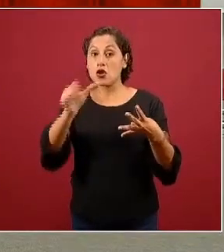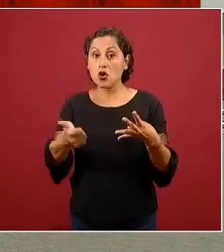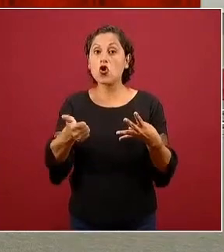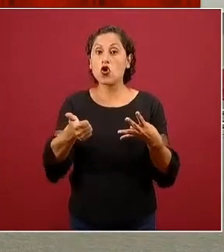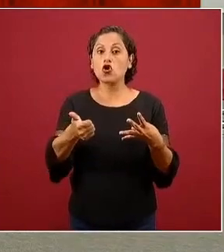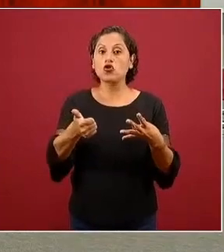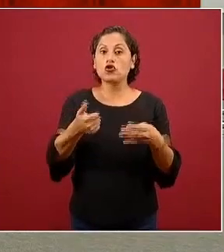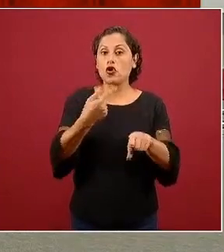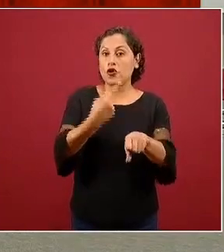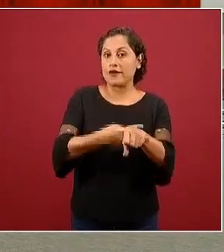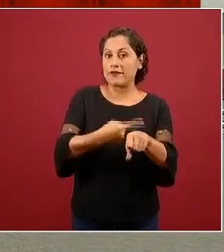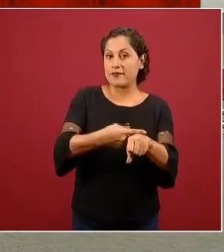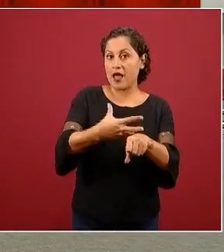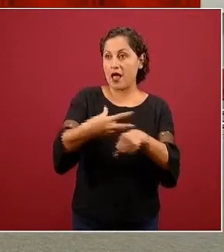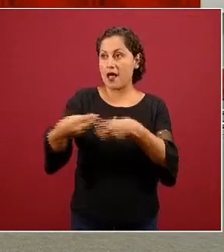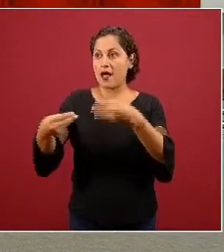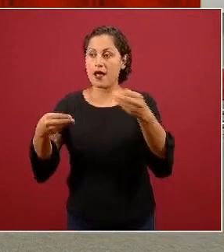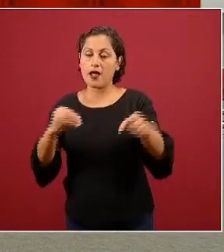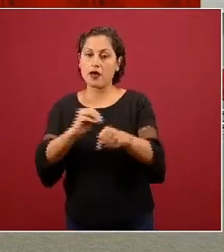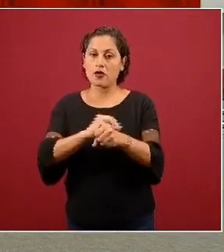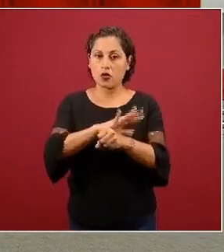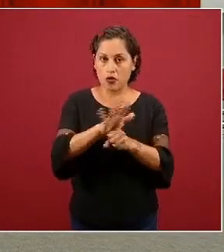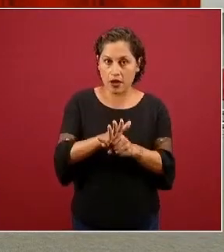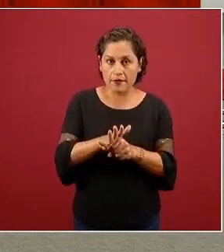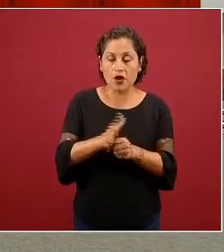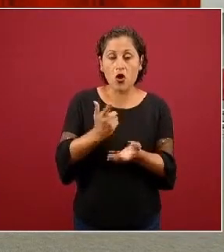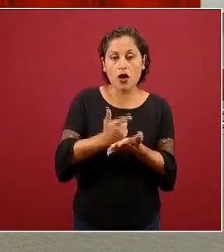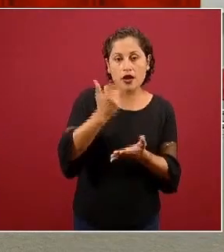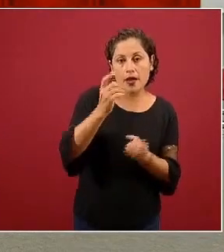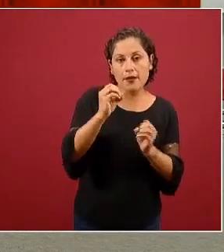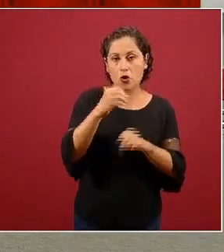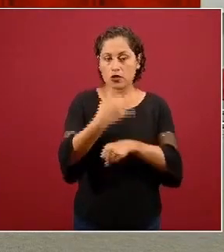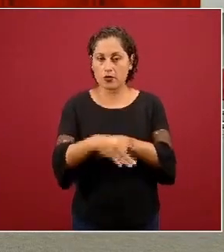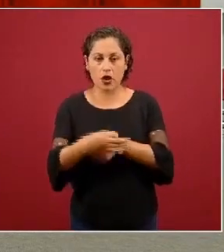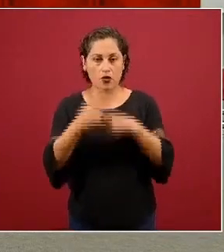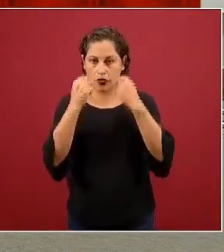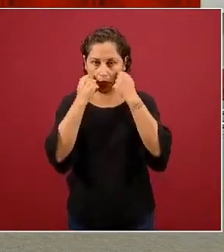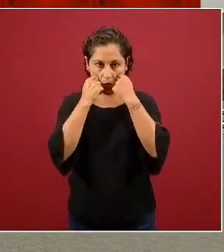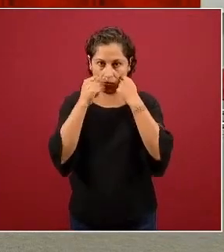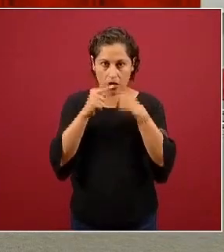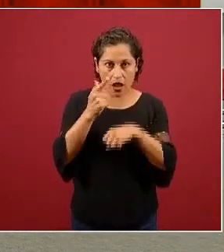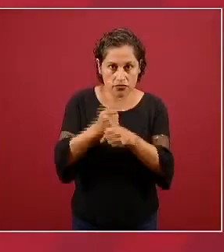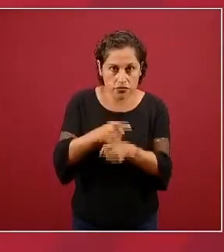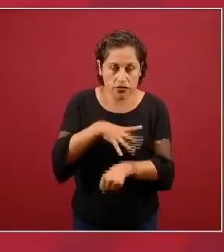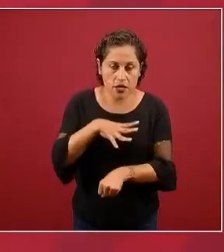parezca coronavirus, independientemente si son casos graves o ambulatorios.